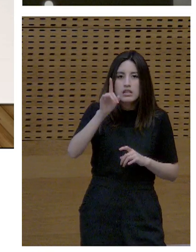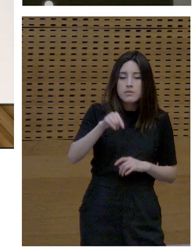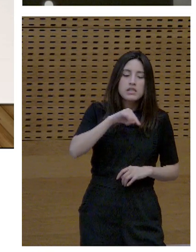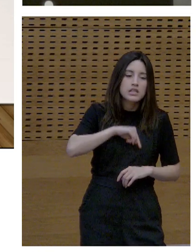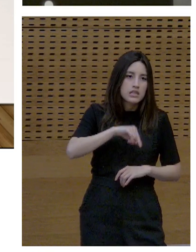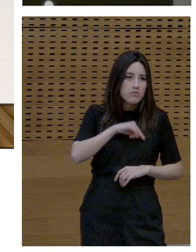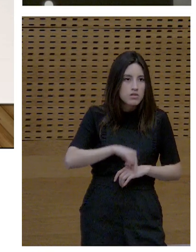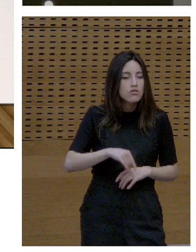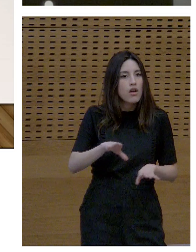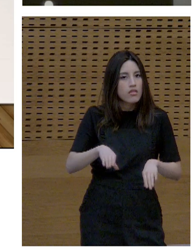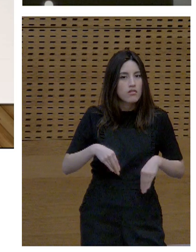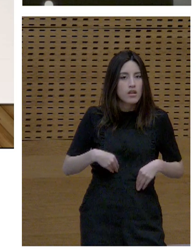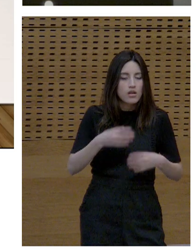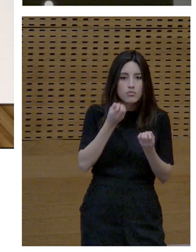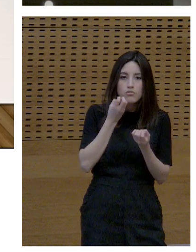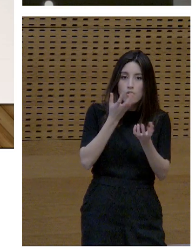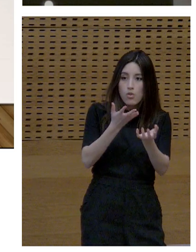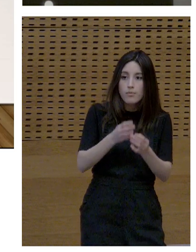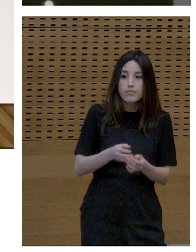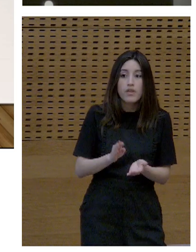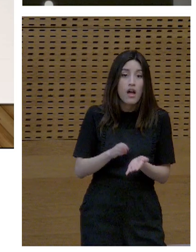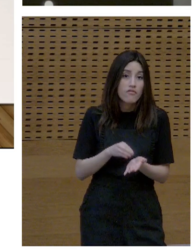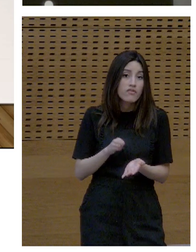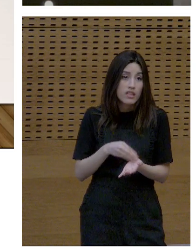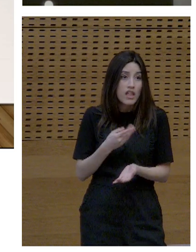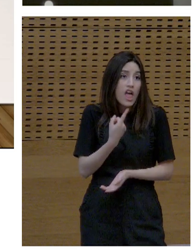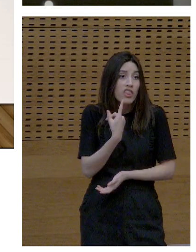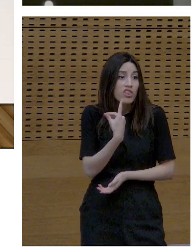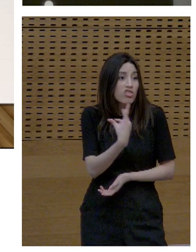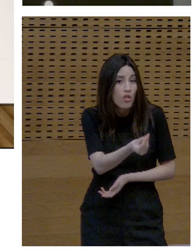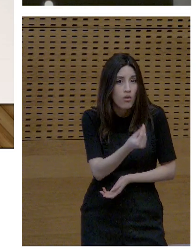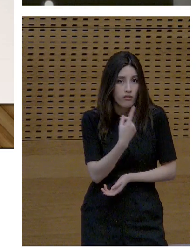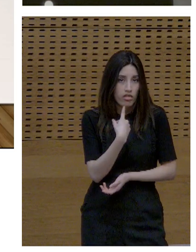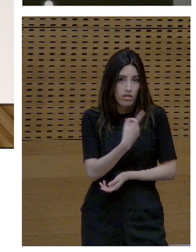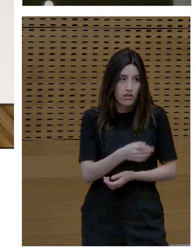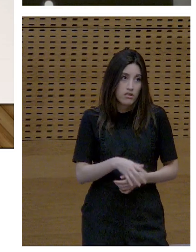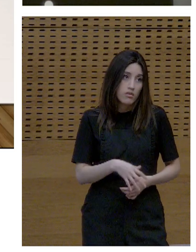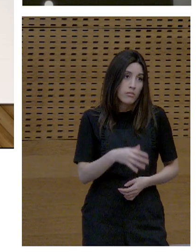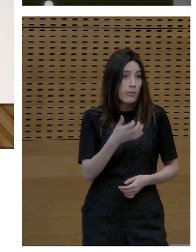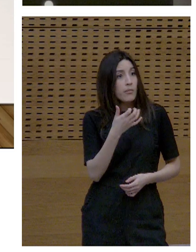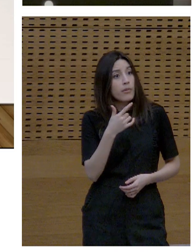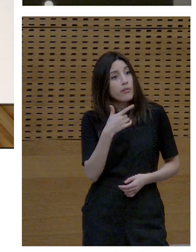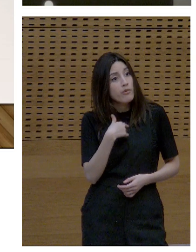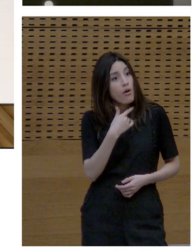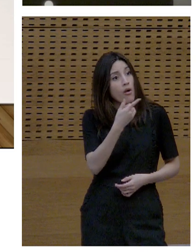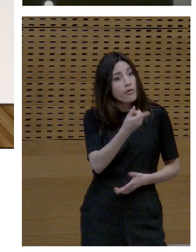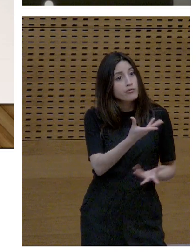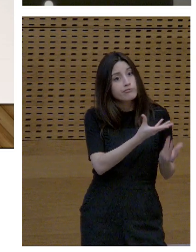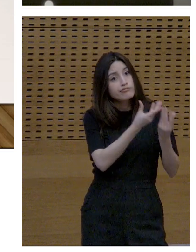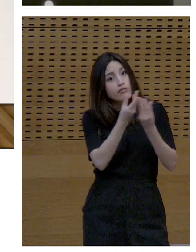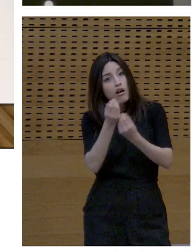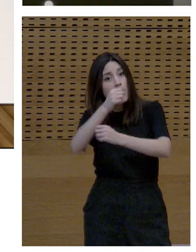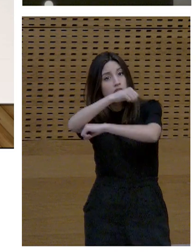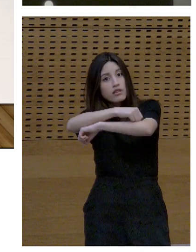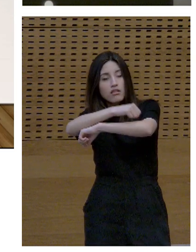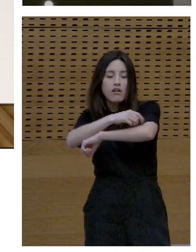sentimientos y saber decir que no a veces. No te voy a llevar a la ventana porque hemos ido